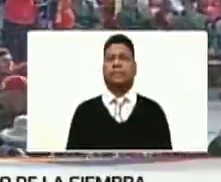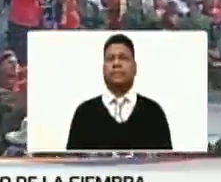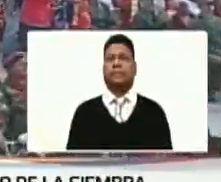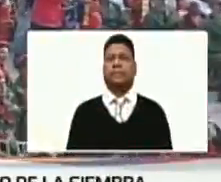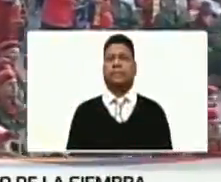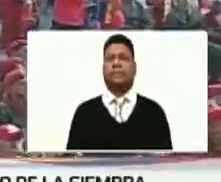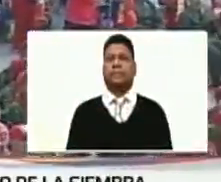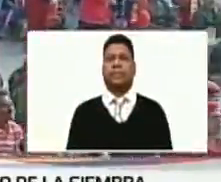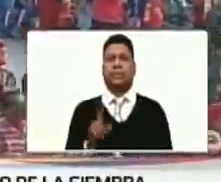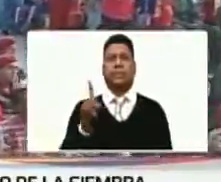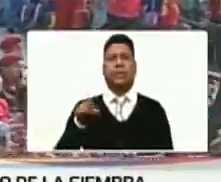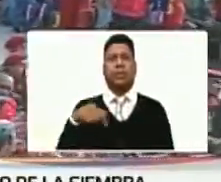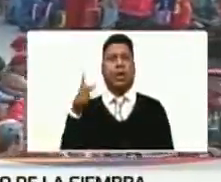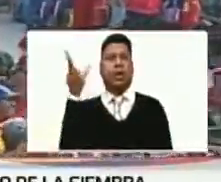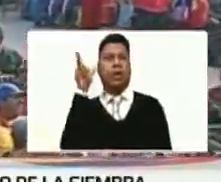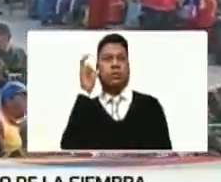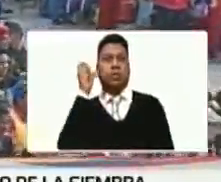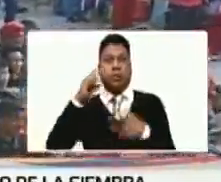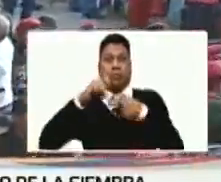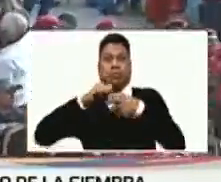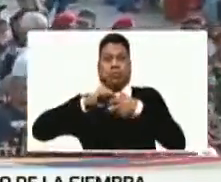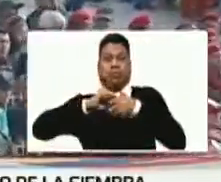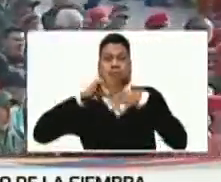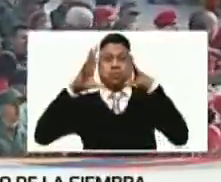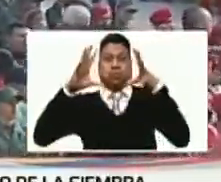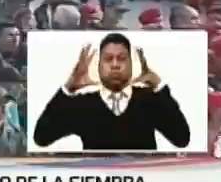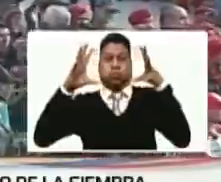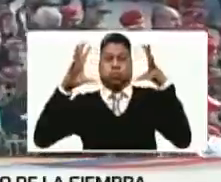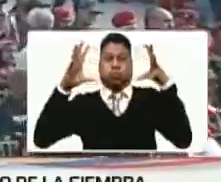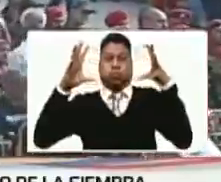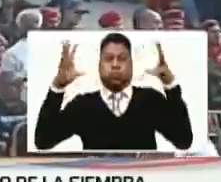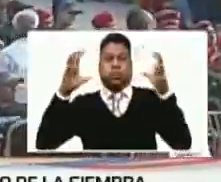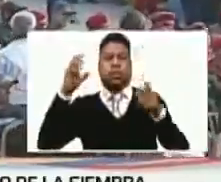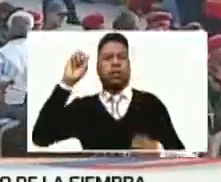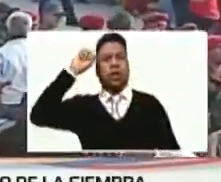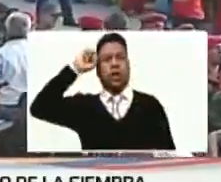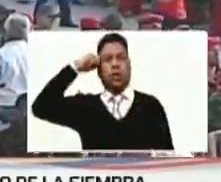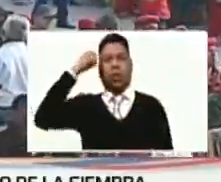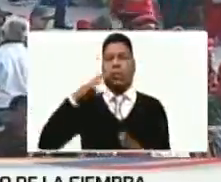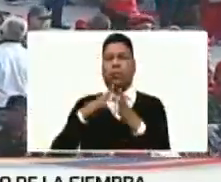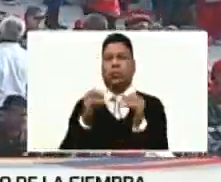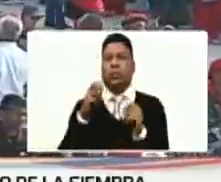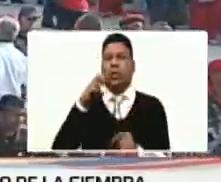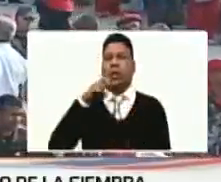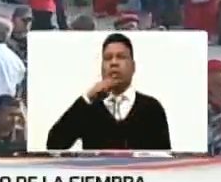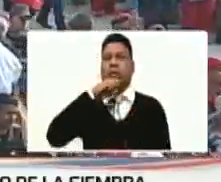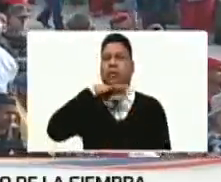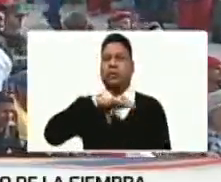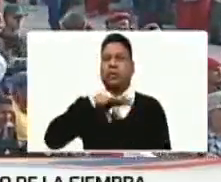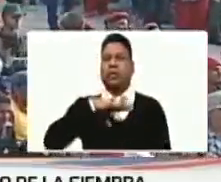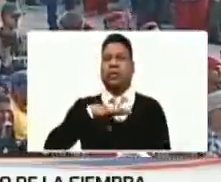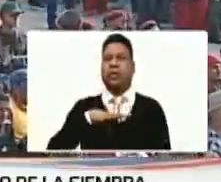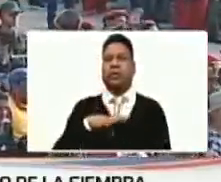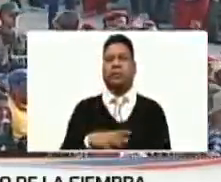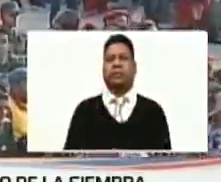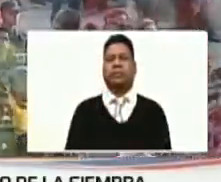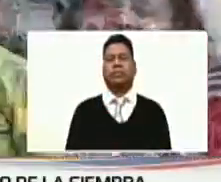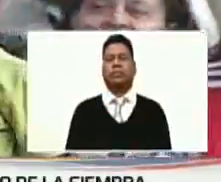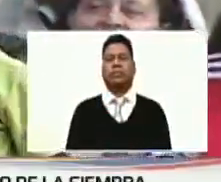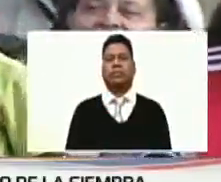salva de cañón en la cual se recuerda la historia del comandante Hugo Chávez Frías,